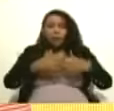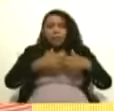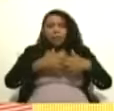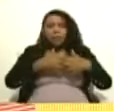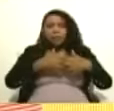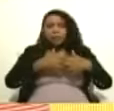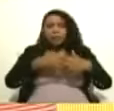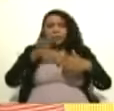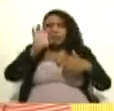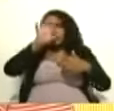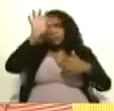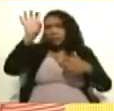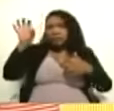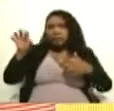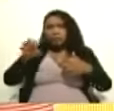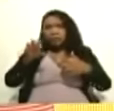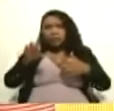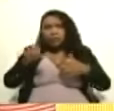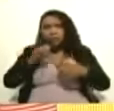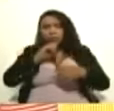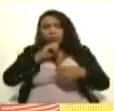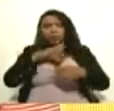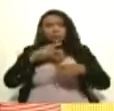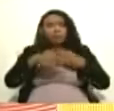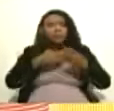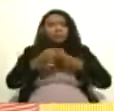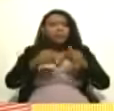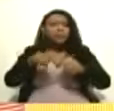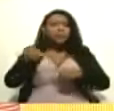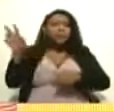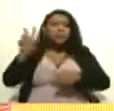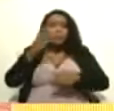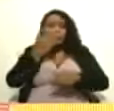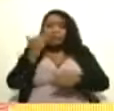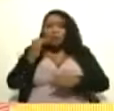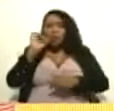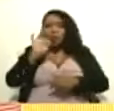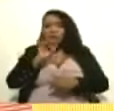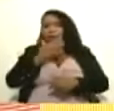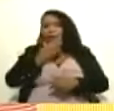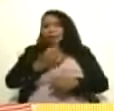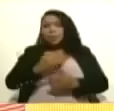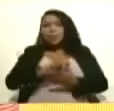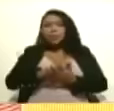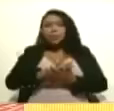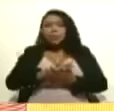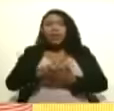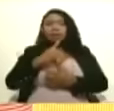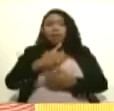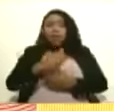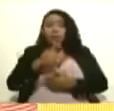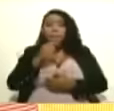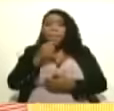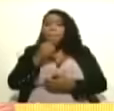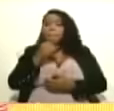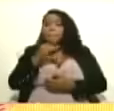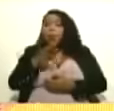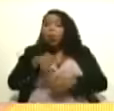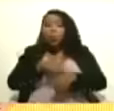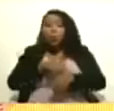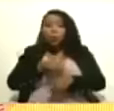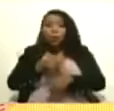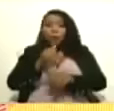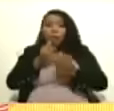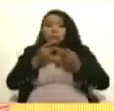al gobierno de agullana sobre el histórico proceso electoral que se dio en nuestro país el pasado fin de semana sobre este tema también dijo que en pocos minutos en pocas horas se